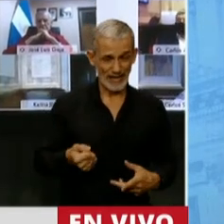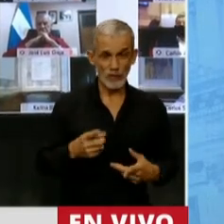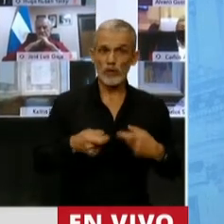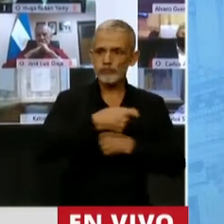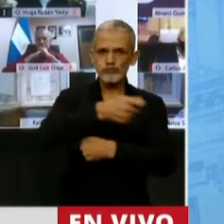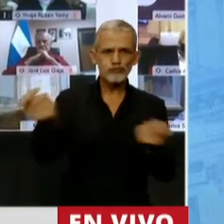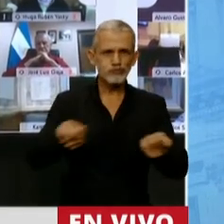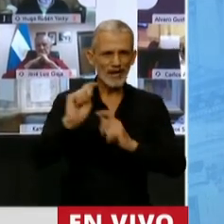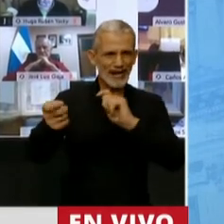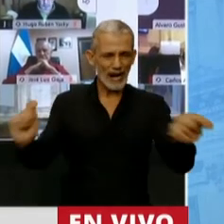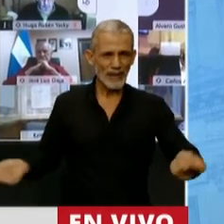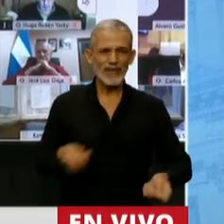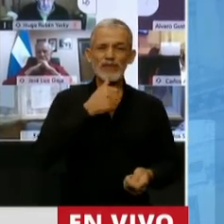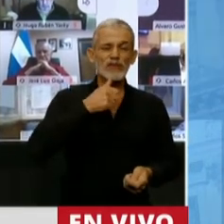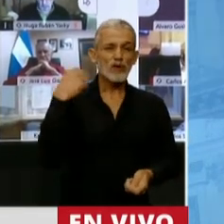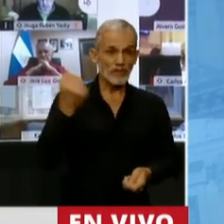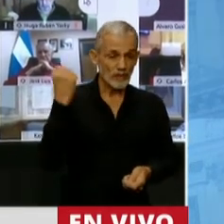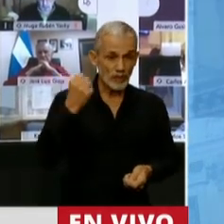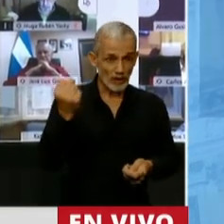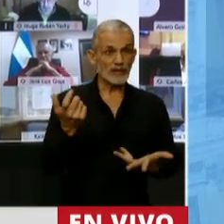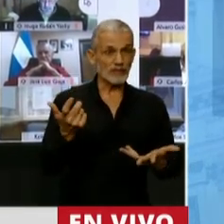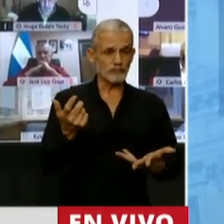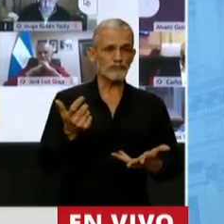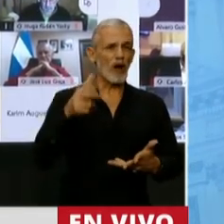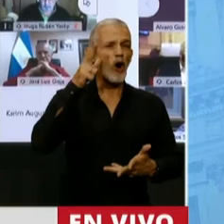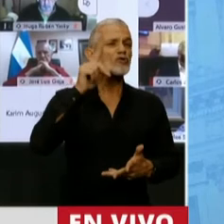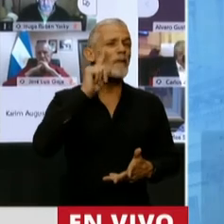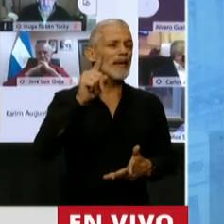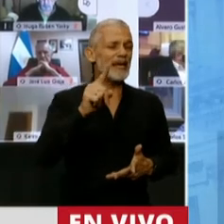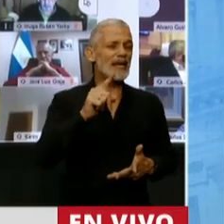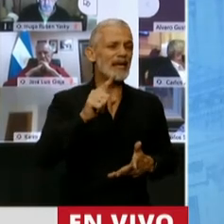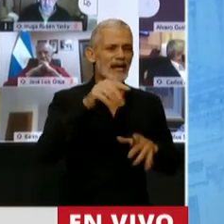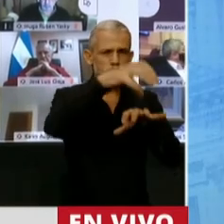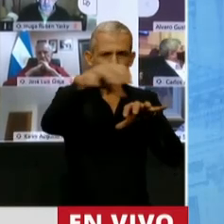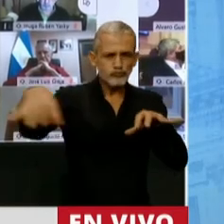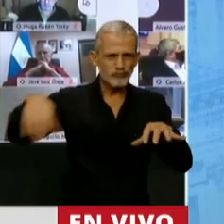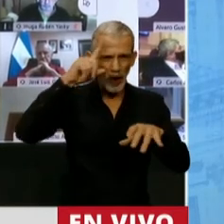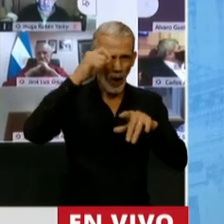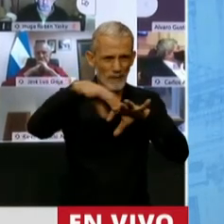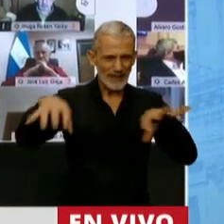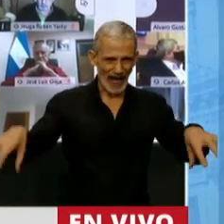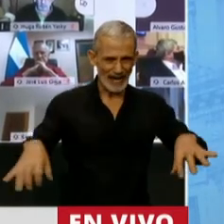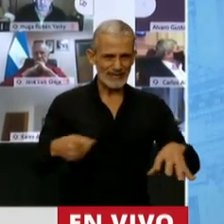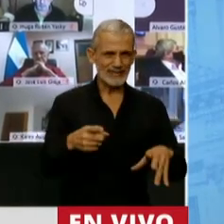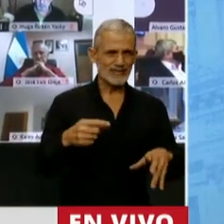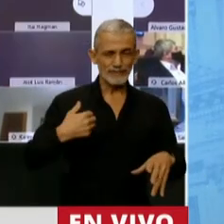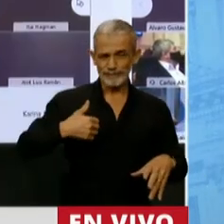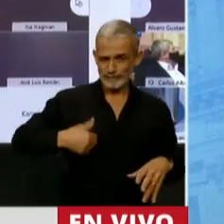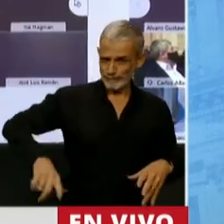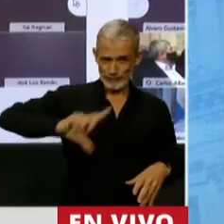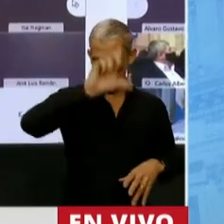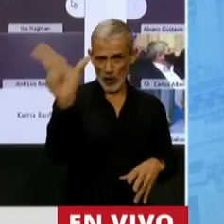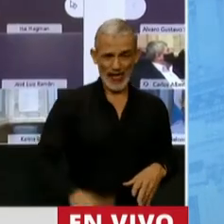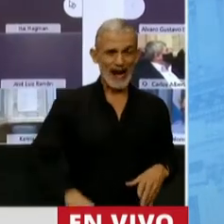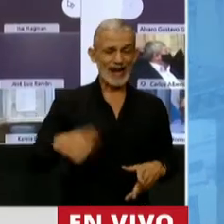entregando medicamentos esenciales en forma gratuita a 8.000 centros de salud de atención primaria en toda la